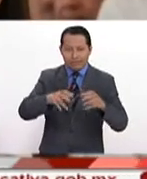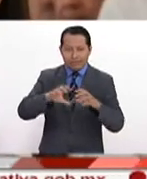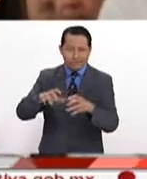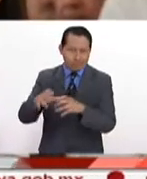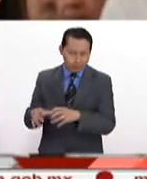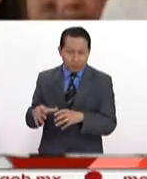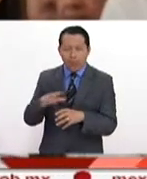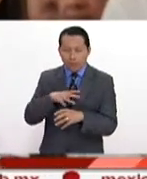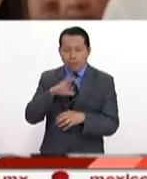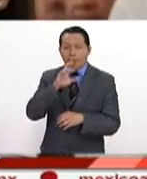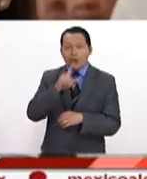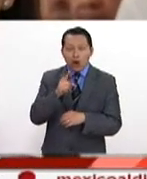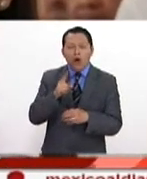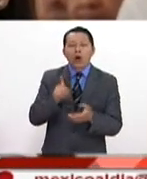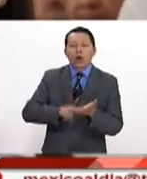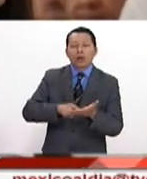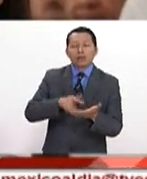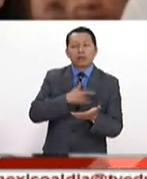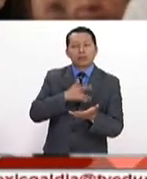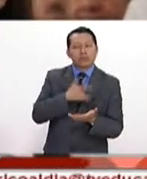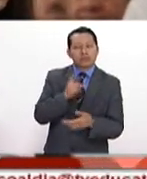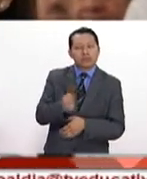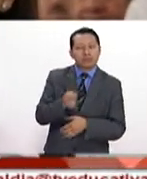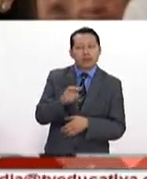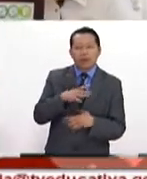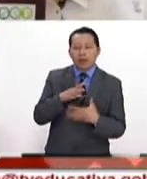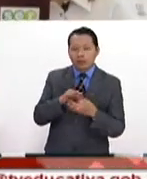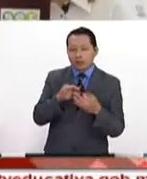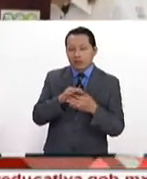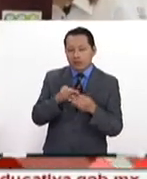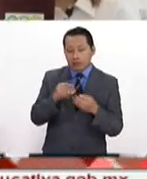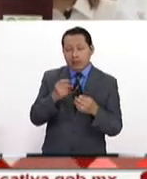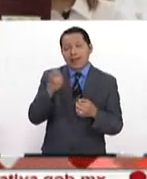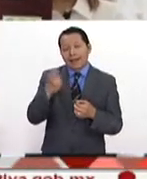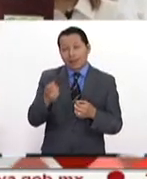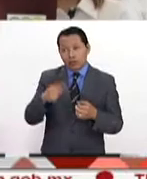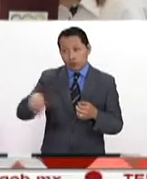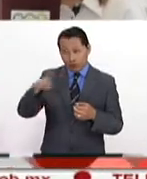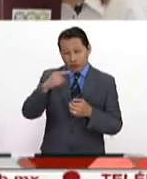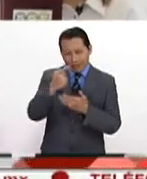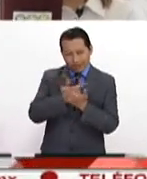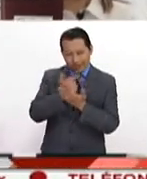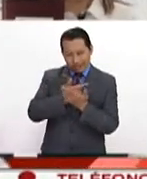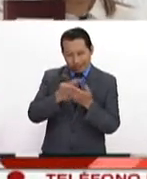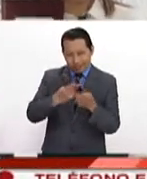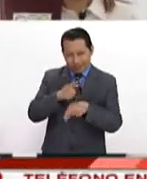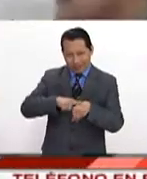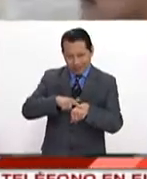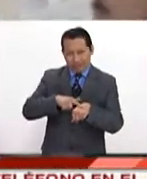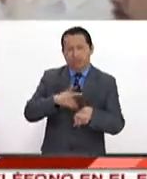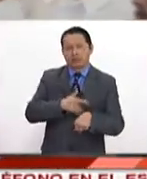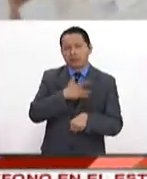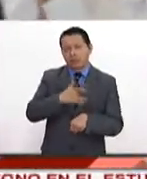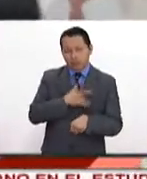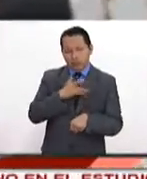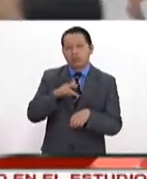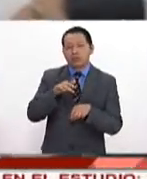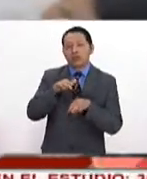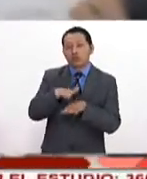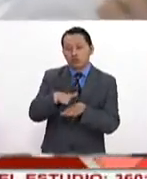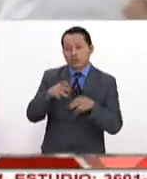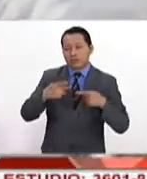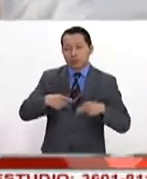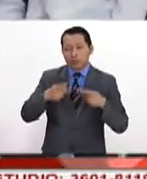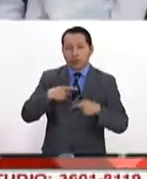Esto permitió mejorar la percepción de los ciudadanos, de acuerdo con datos de la Encuesta Nacional de Satisfacción a los